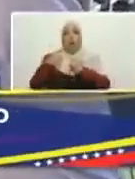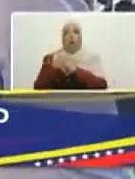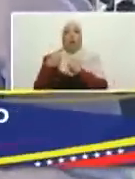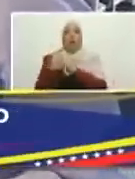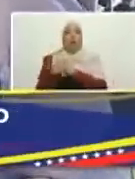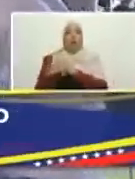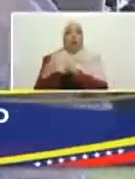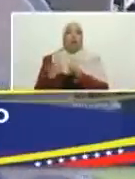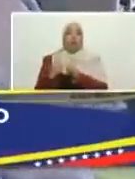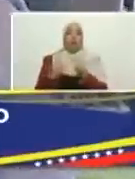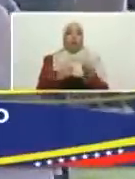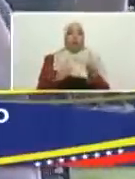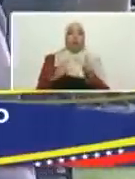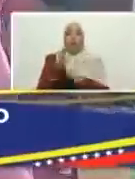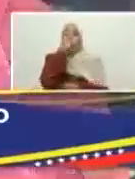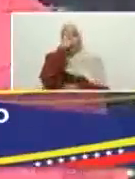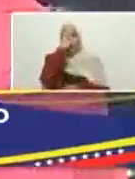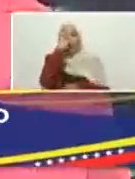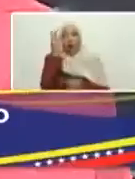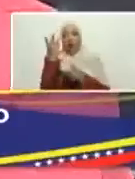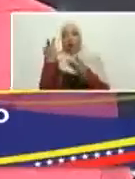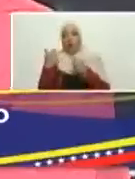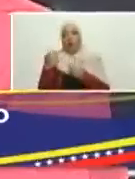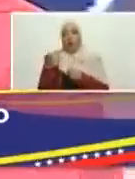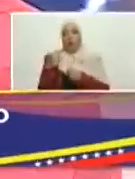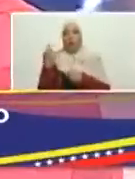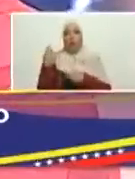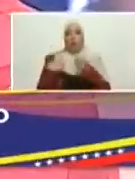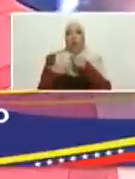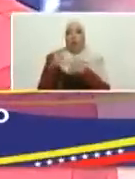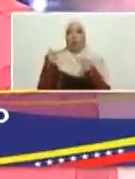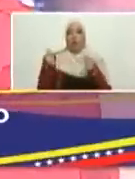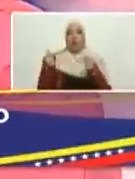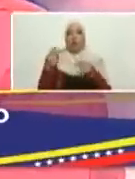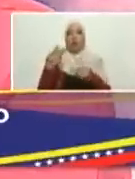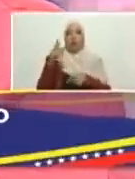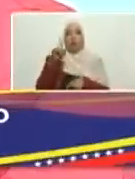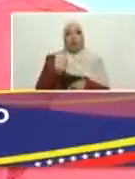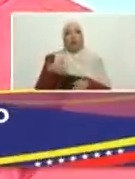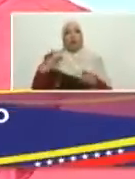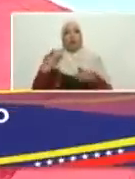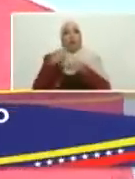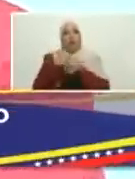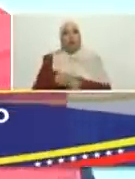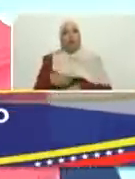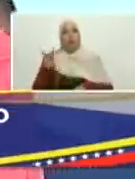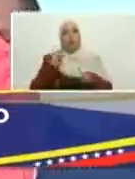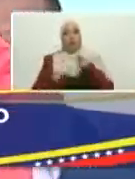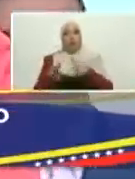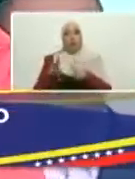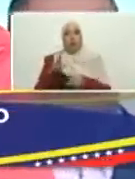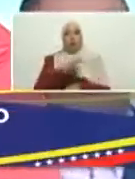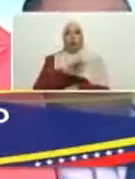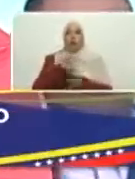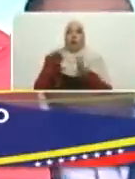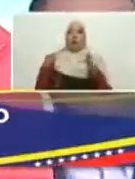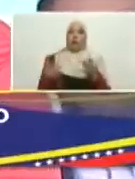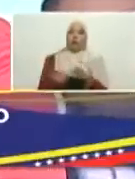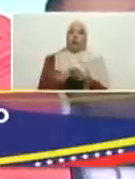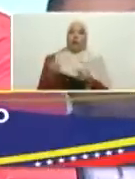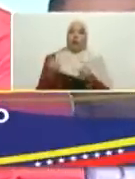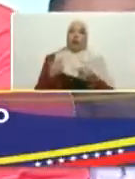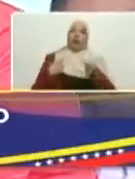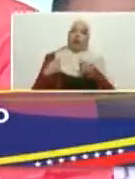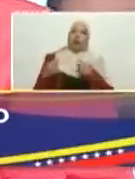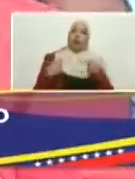perseguidas. Perseguidas en las cuentas bancarias, perseguidas en las finanzas, y además se establece una especie de dictadura mundial de la economía